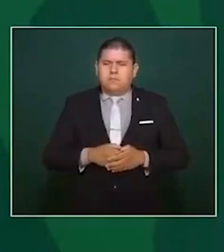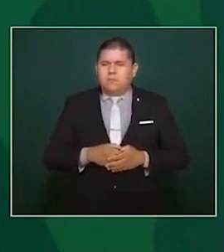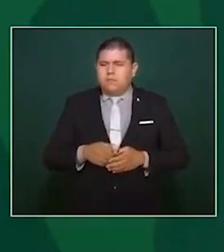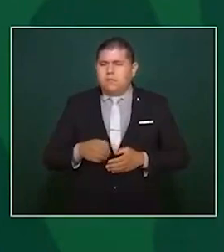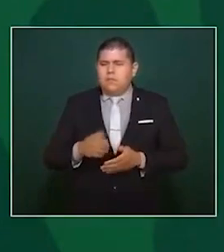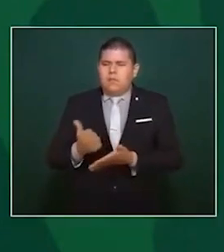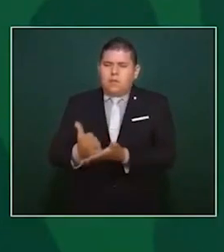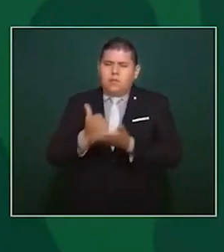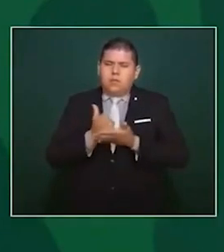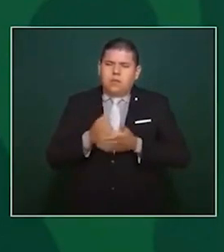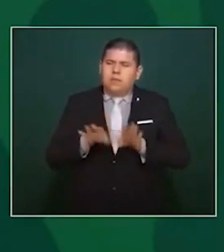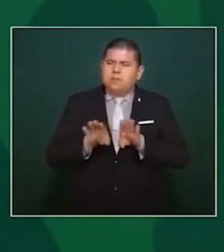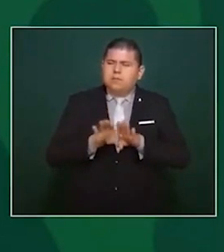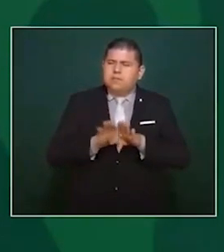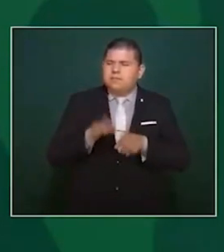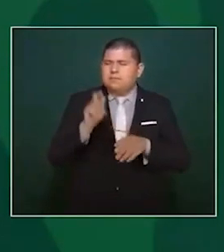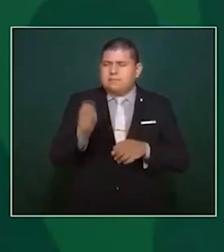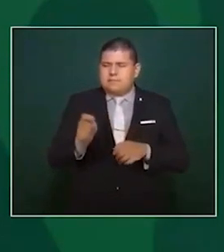ayudan